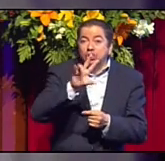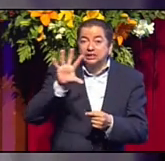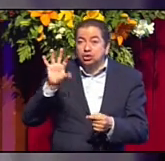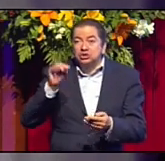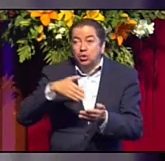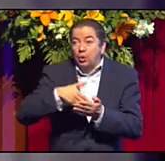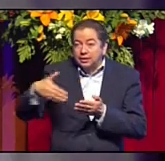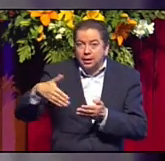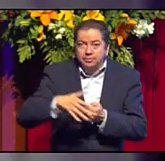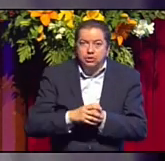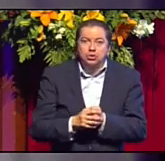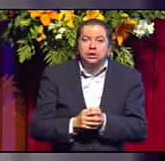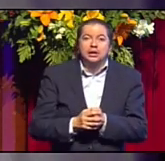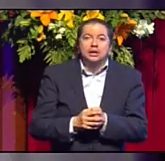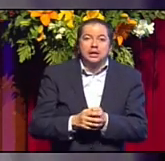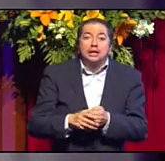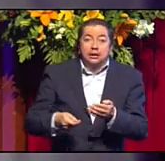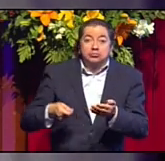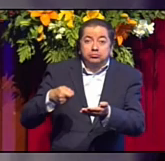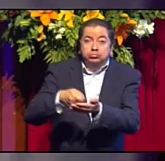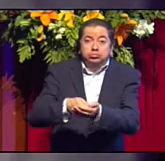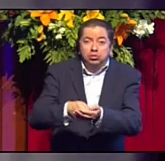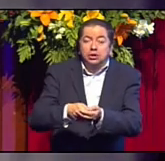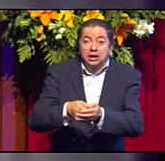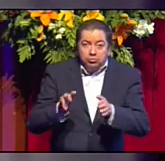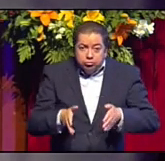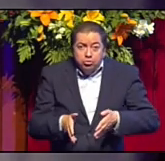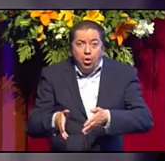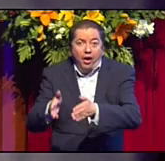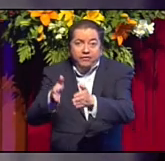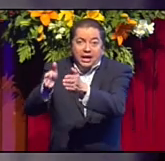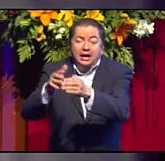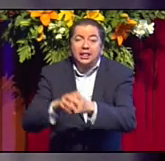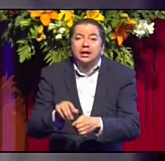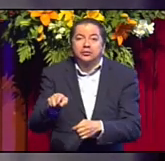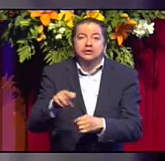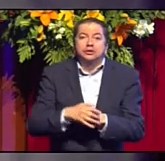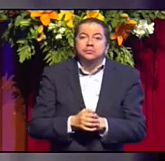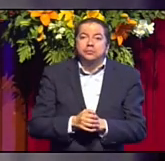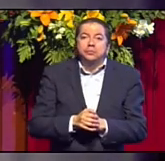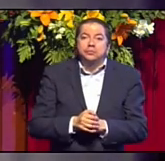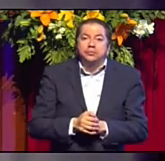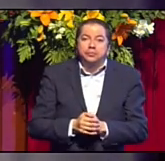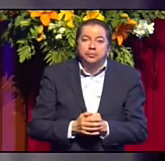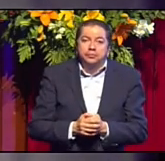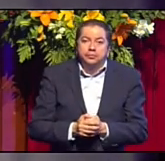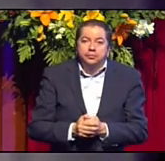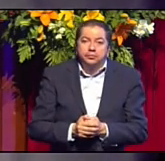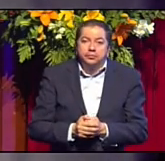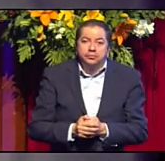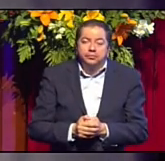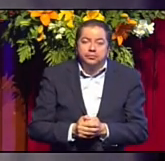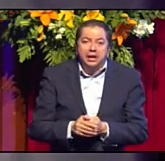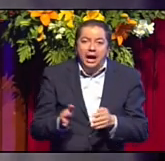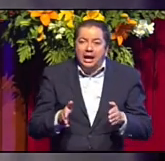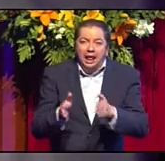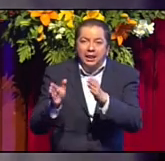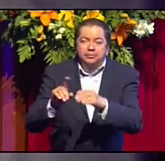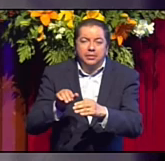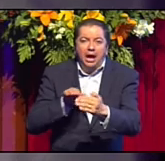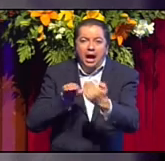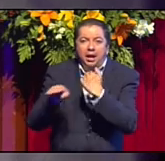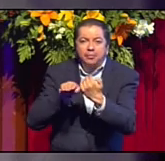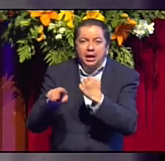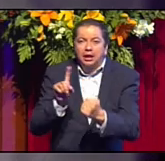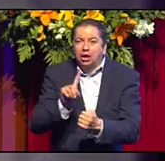millones de pesos. Se los entregamos a Vialidad, pero que nos pavimenten efectivamente la Alameda Las Delicias. La Alameda nos cuesta eso. Pero bueno, que